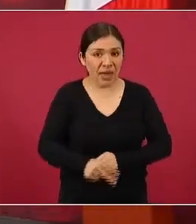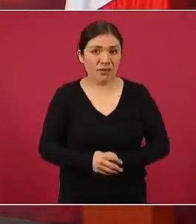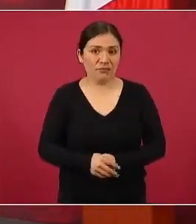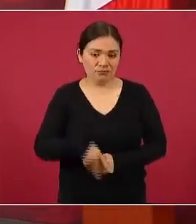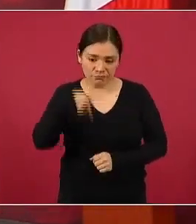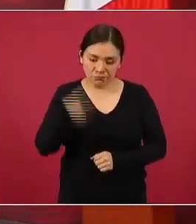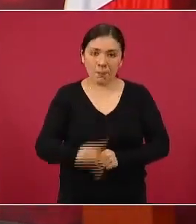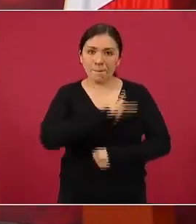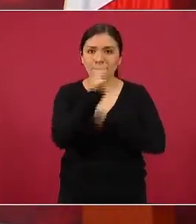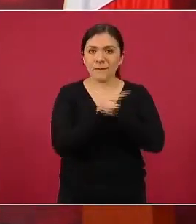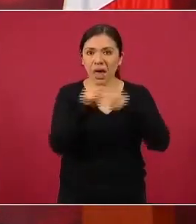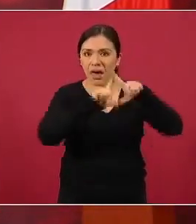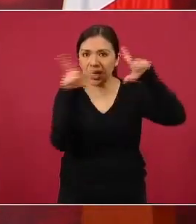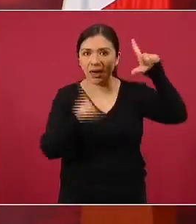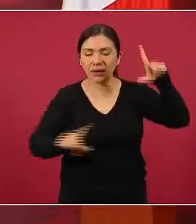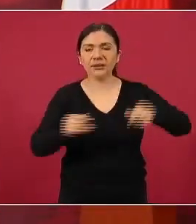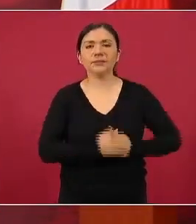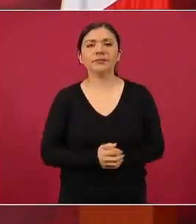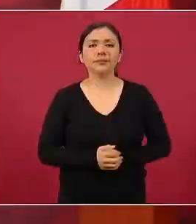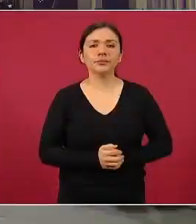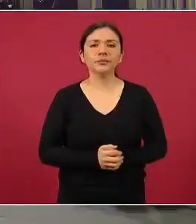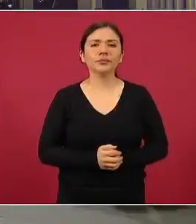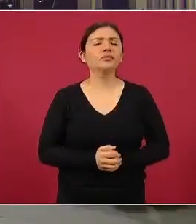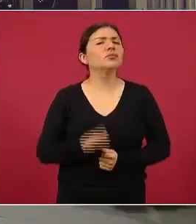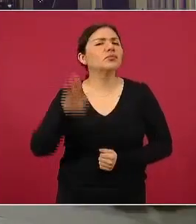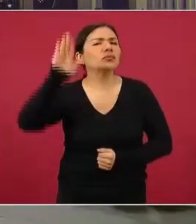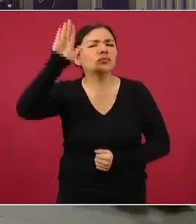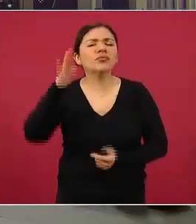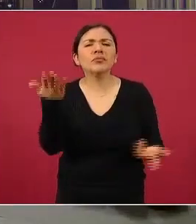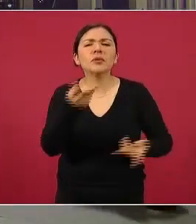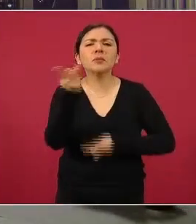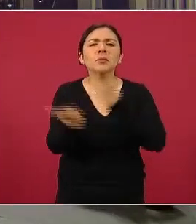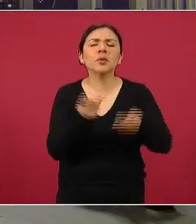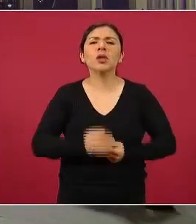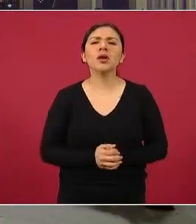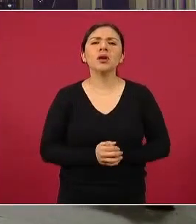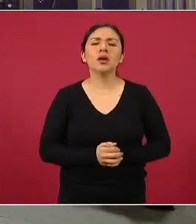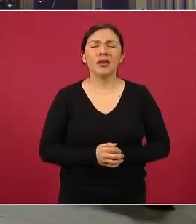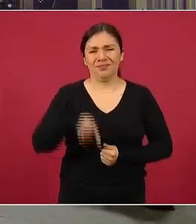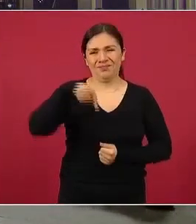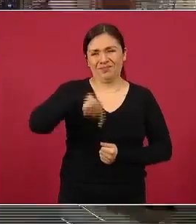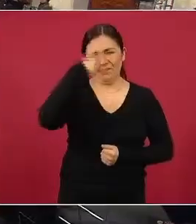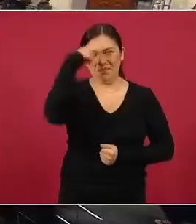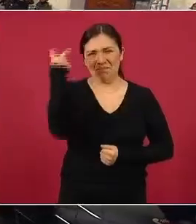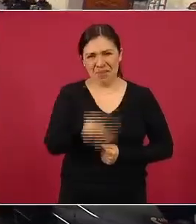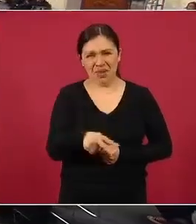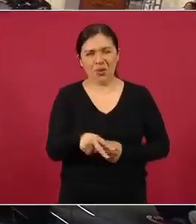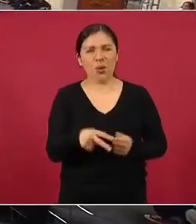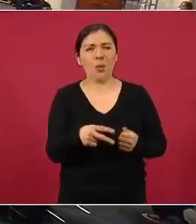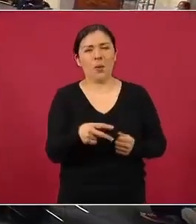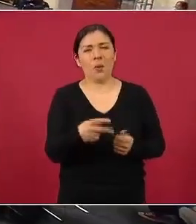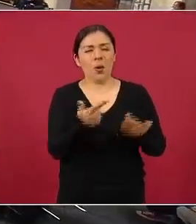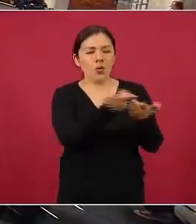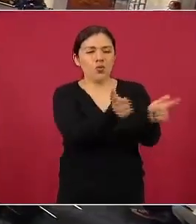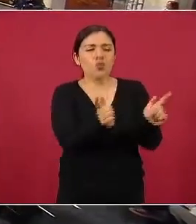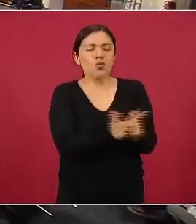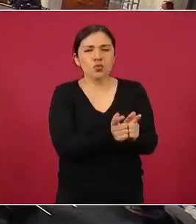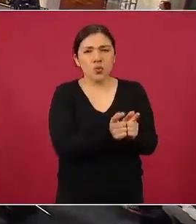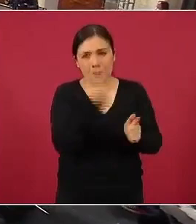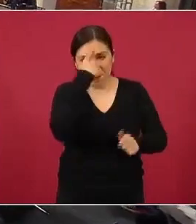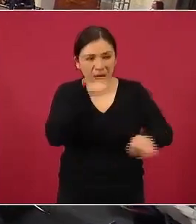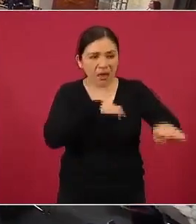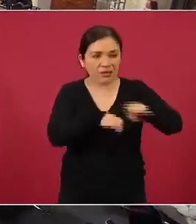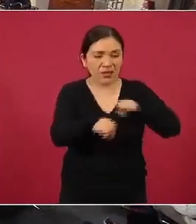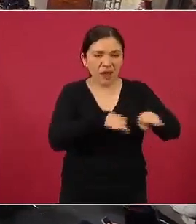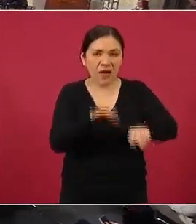nuestro país. Presidente, ¿y quién integraría de parte de México este grupo de trabajo que se acordó para